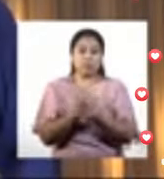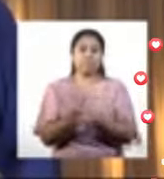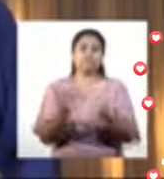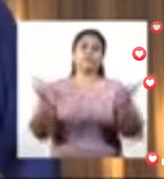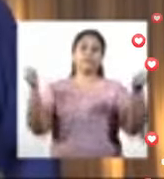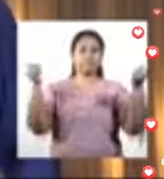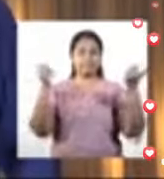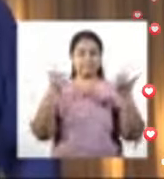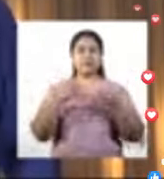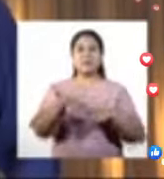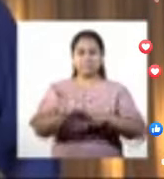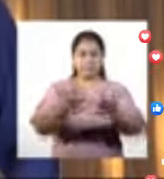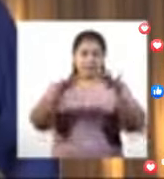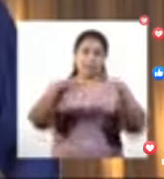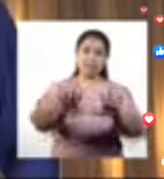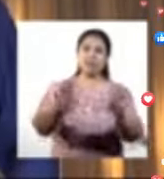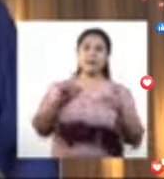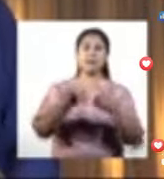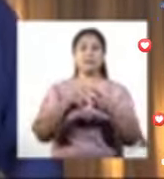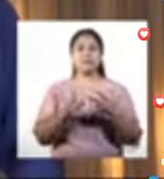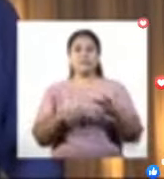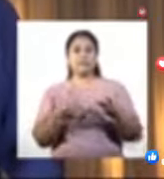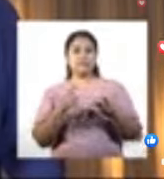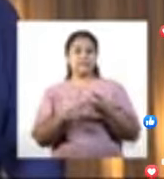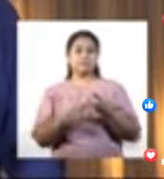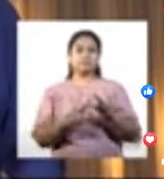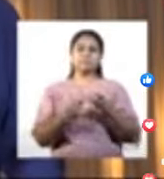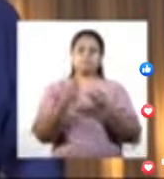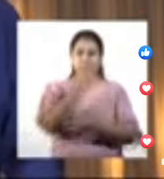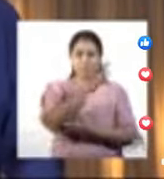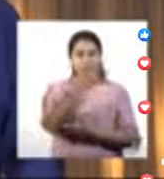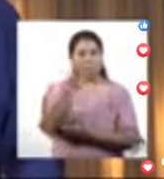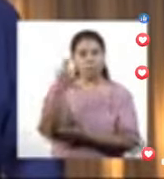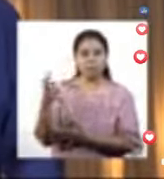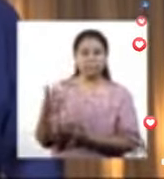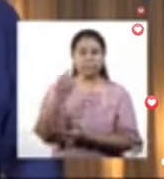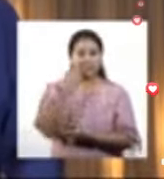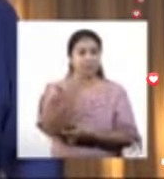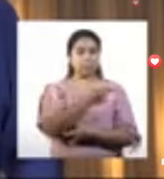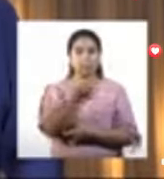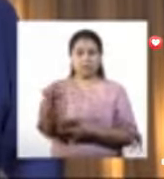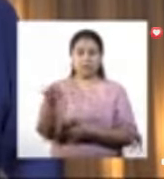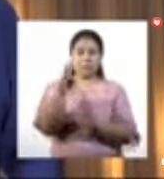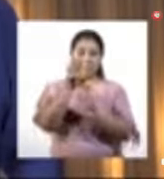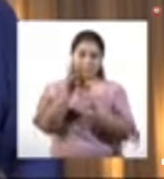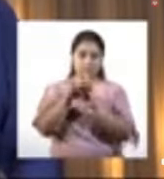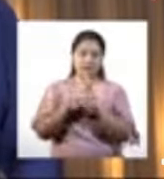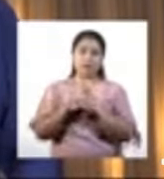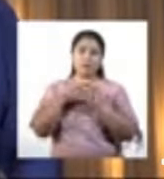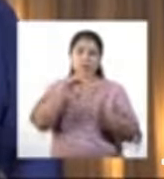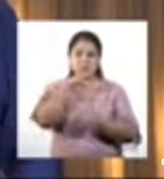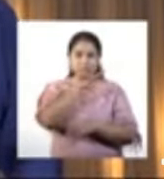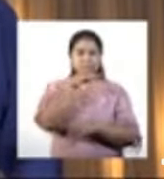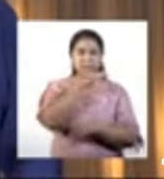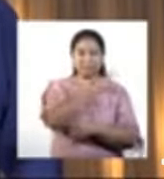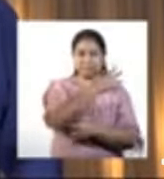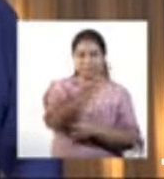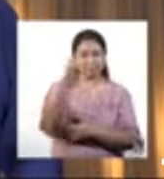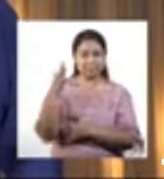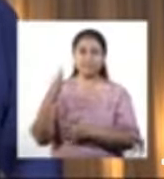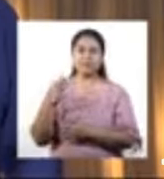playas, en sus bosques. Se ha logrado disminuir la contaminación ambiental y hemos